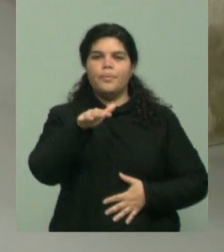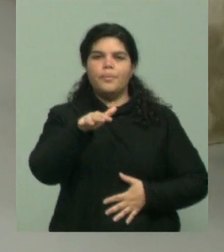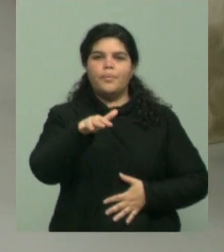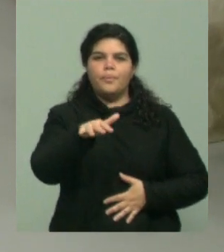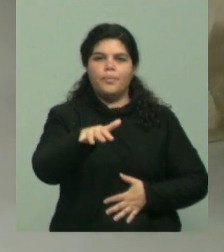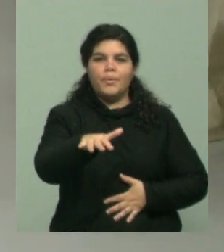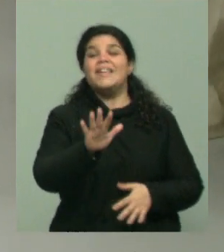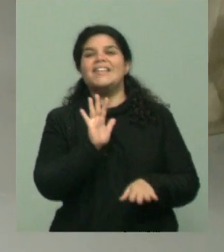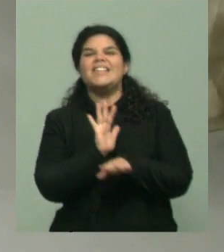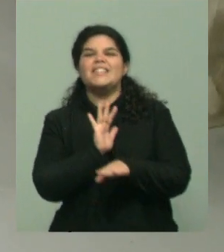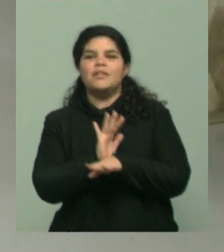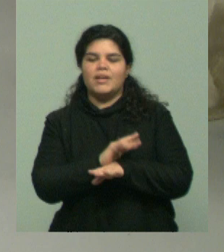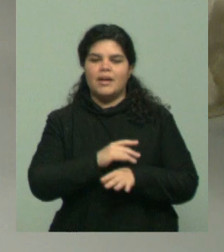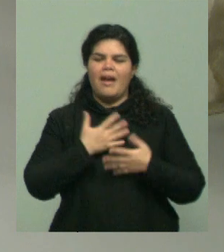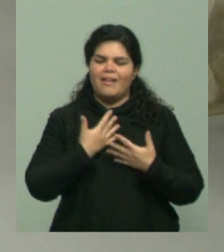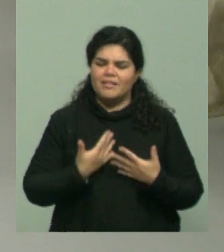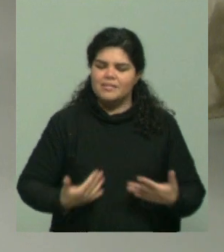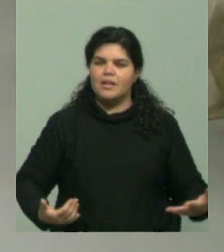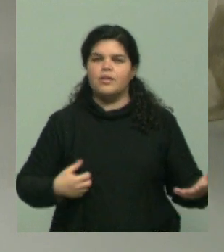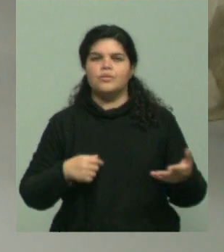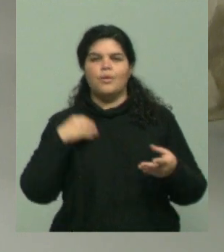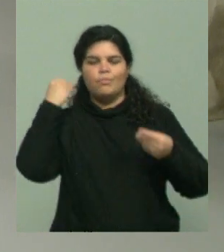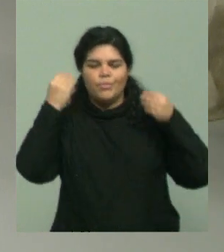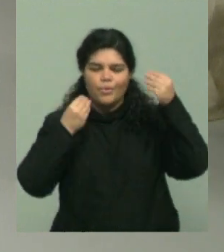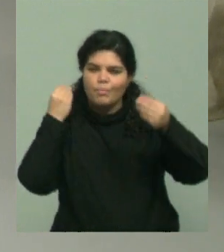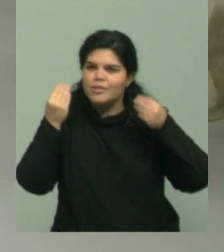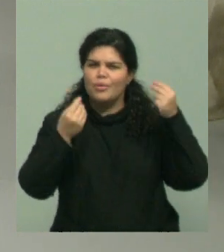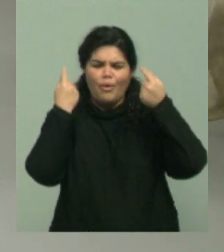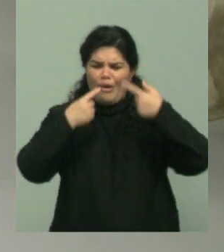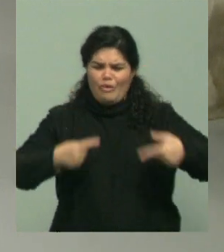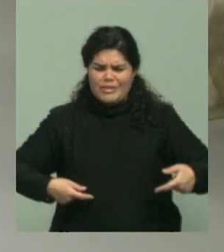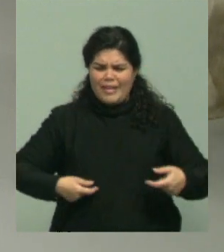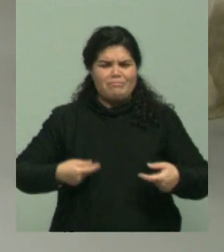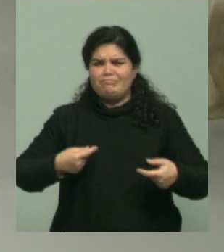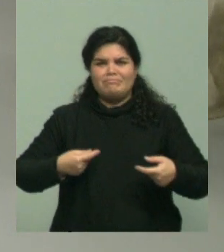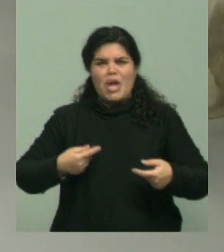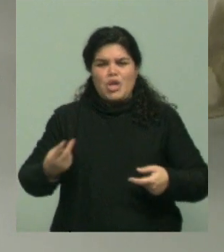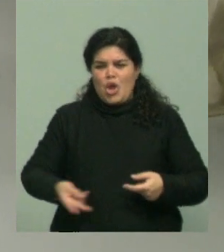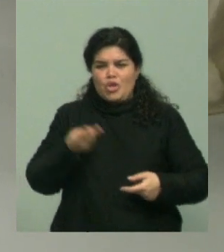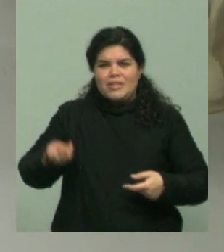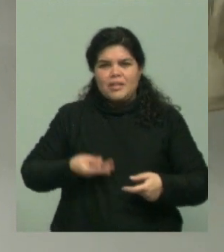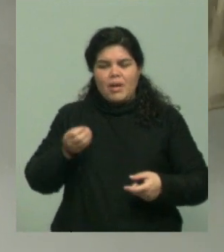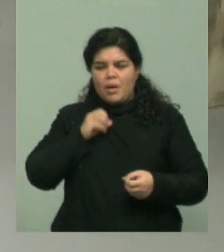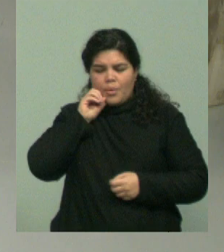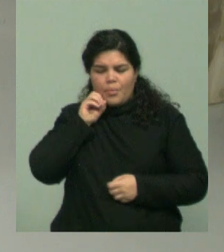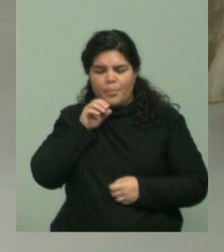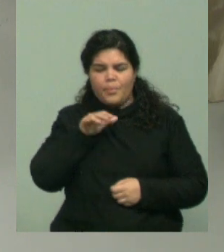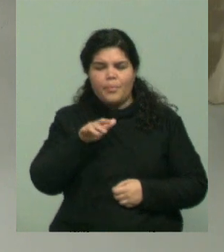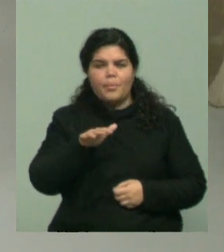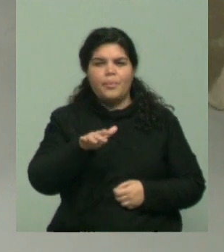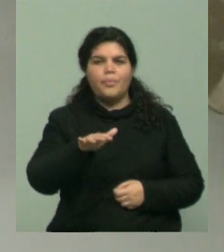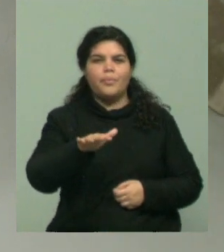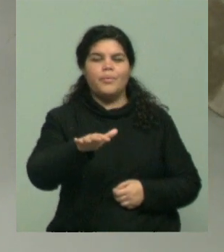las preocupaciones, todo lo que no necesitamos. Y empezamos a confiar en nosotros,